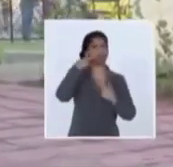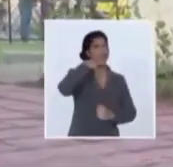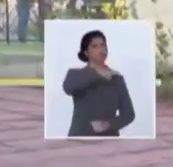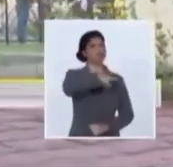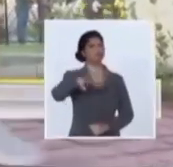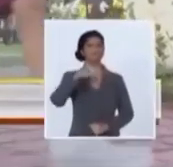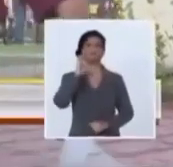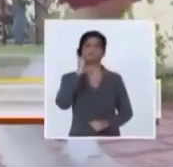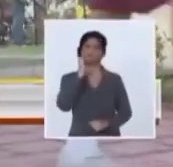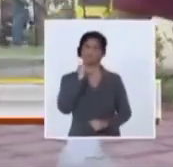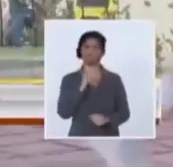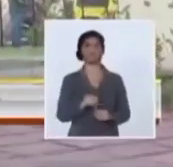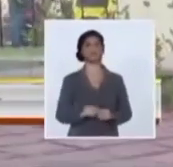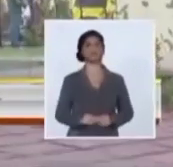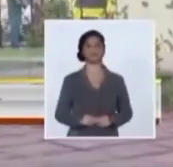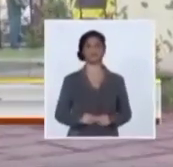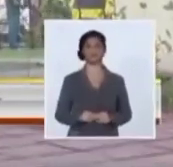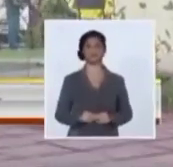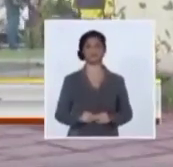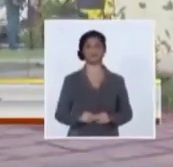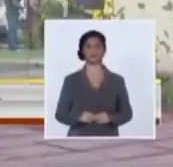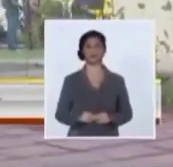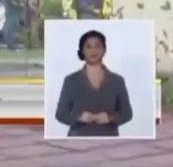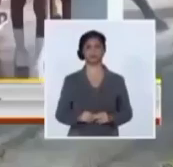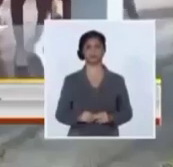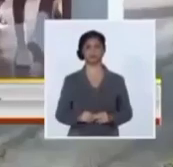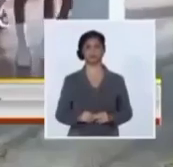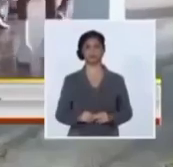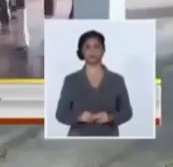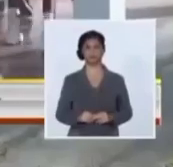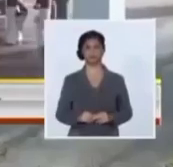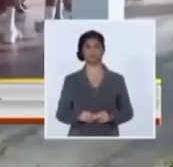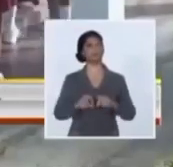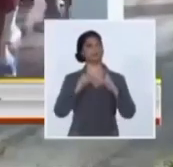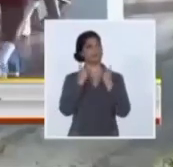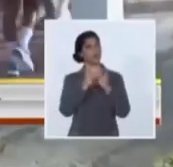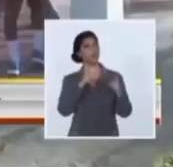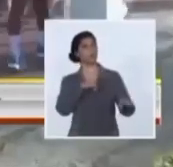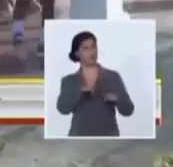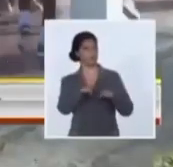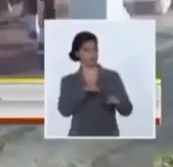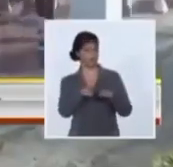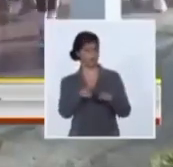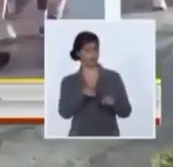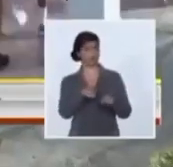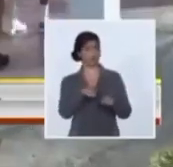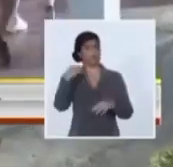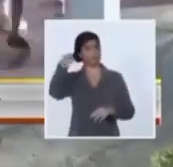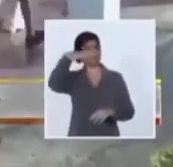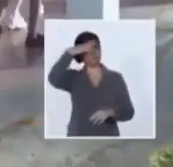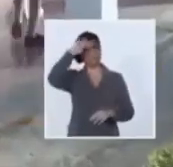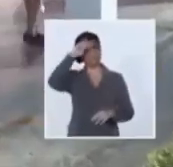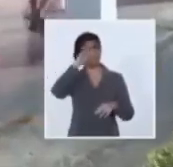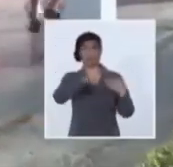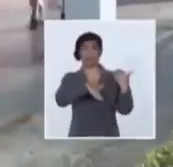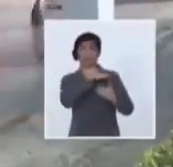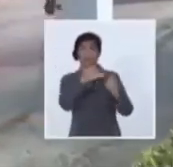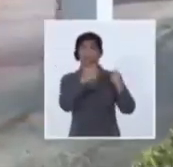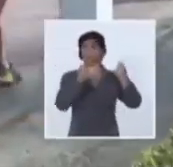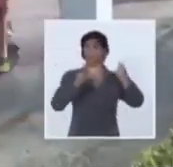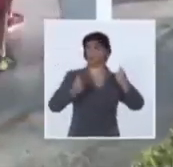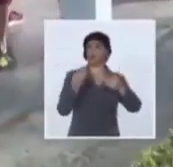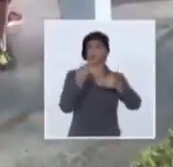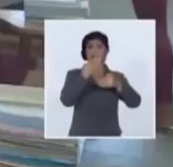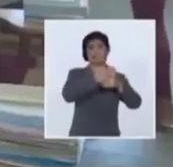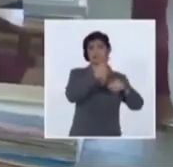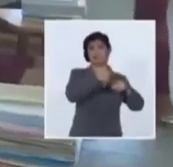de la educación general cuenta con cobertura docente asegurada aún cuando se perfeccionan otras acciones para sostener